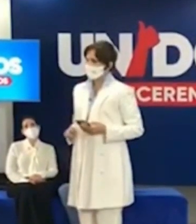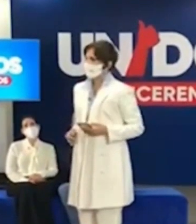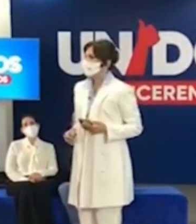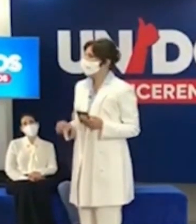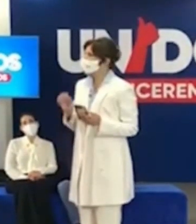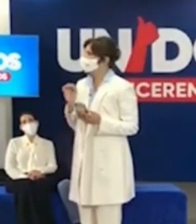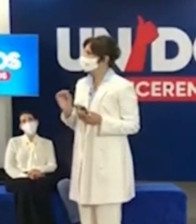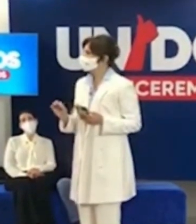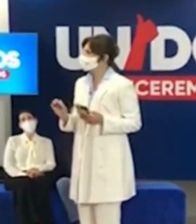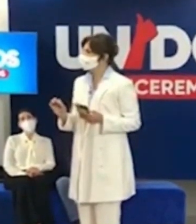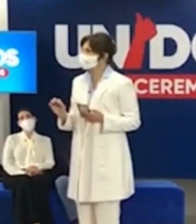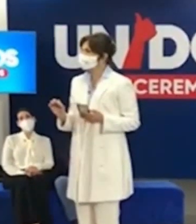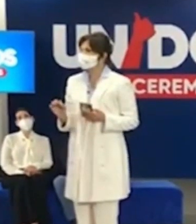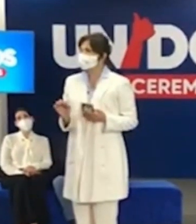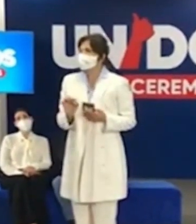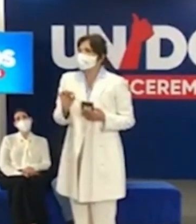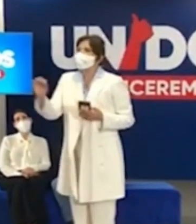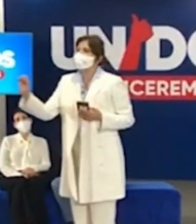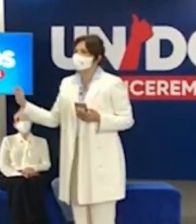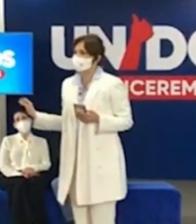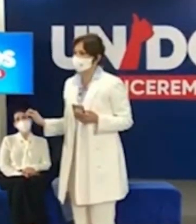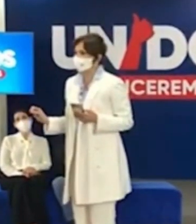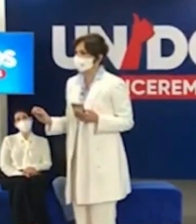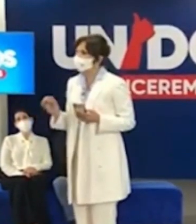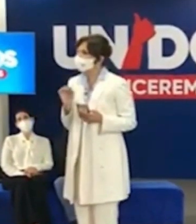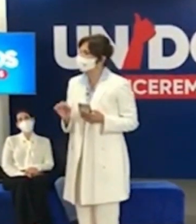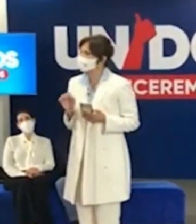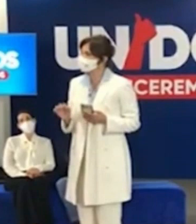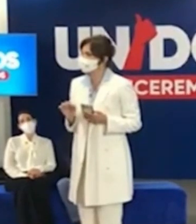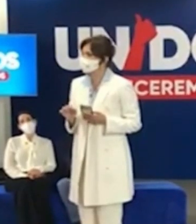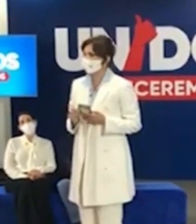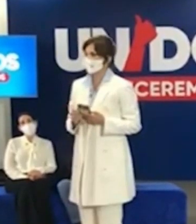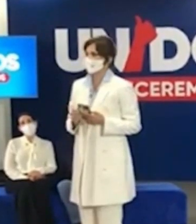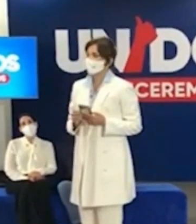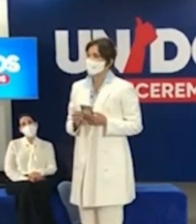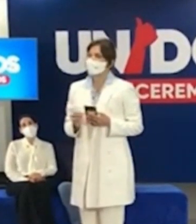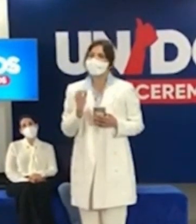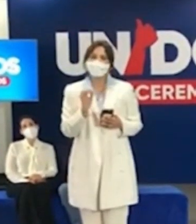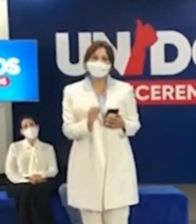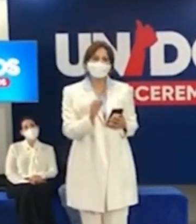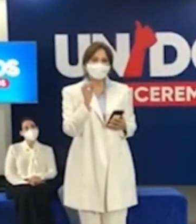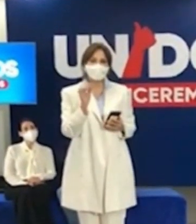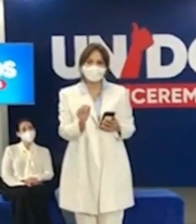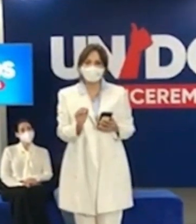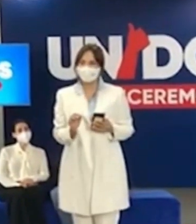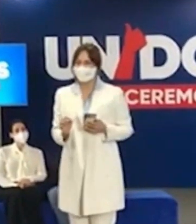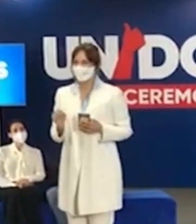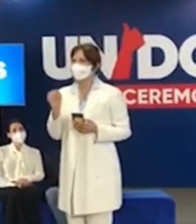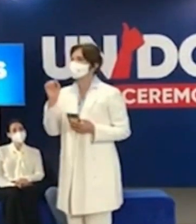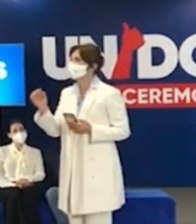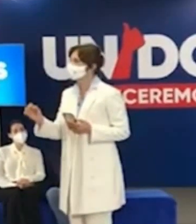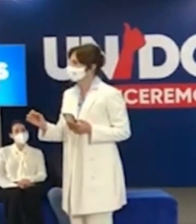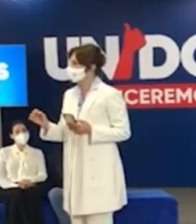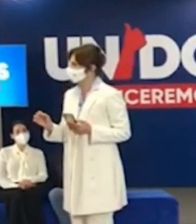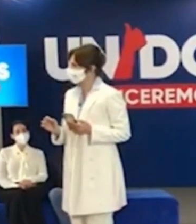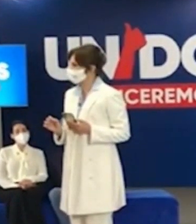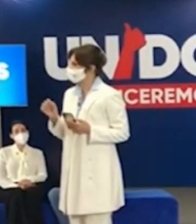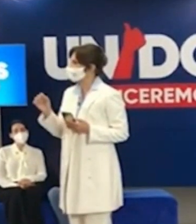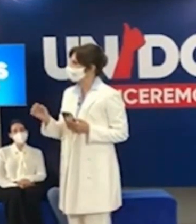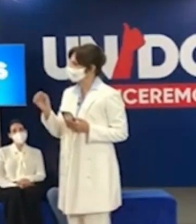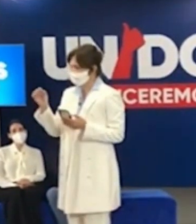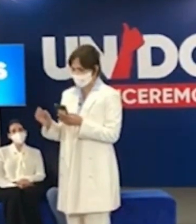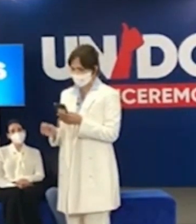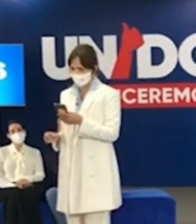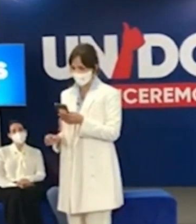enfrentando una crisis inúdita, una crisis en la que nadie tiene fórmulas